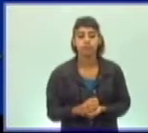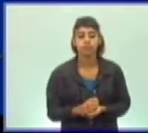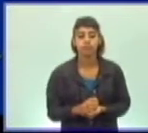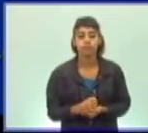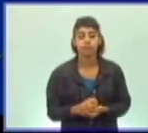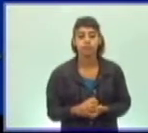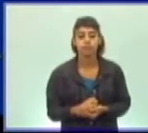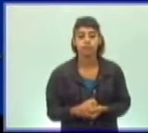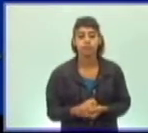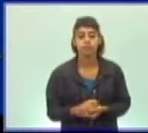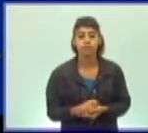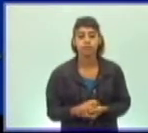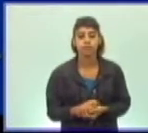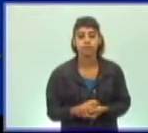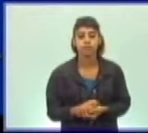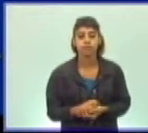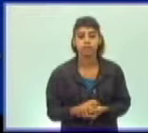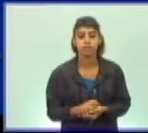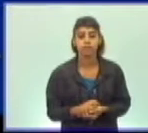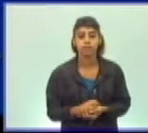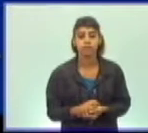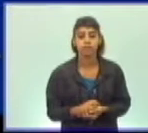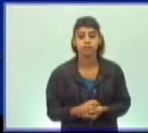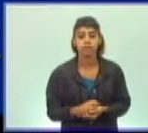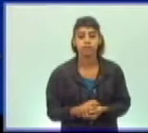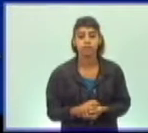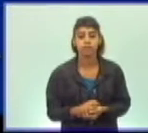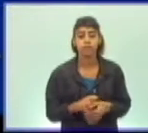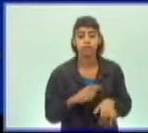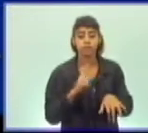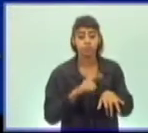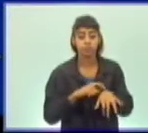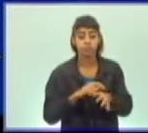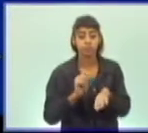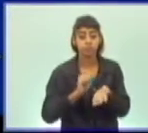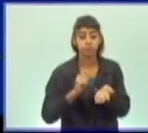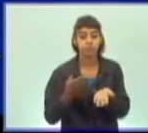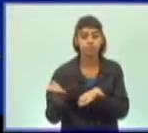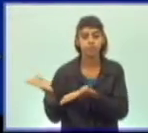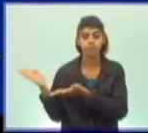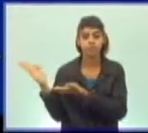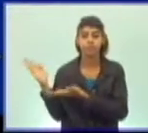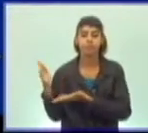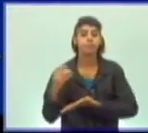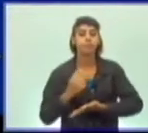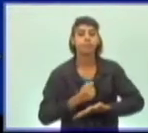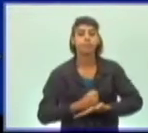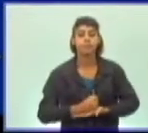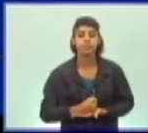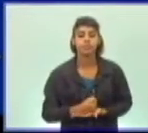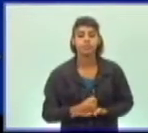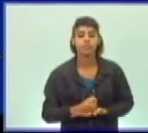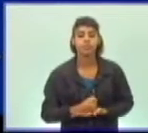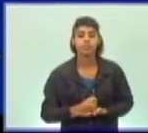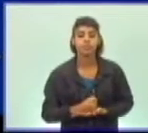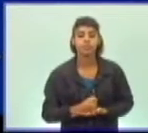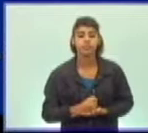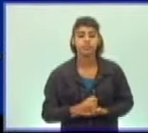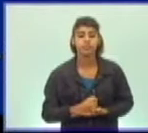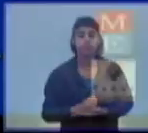más ácidos. Justifique. Les doy unos segundos para que tomen nota de esta parte del ejercicio.